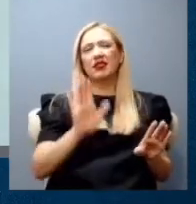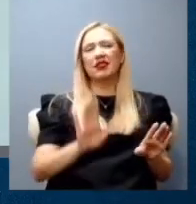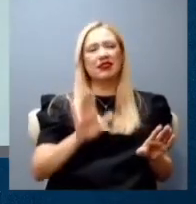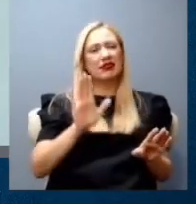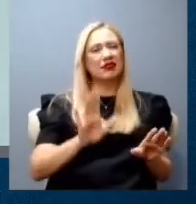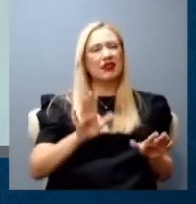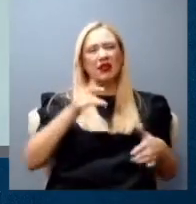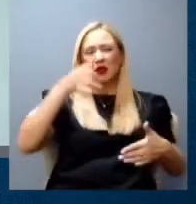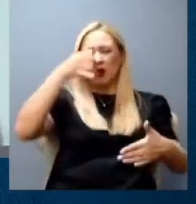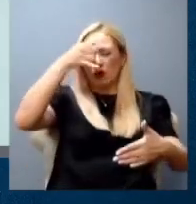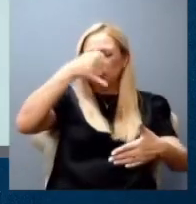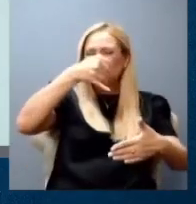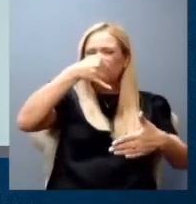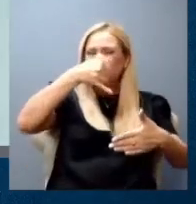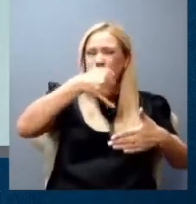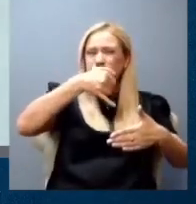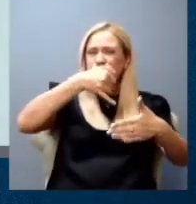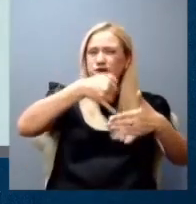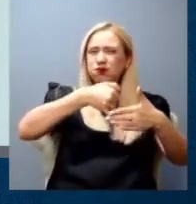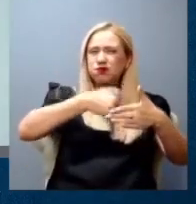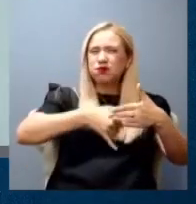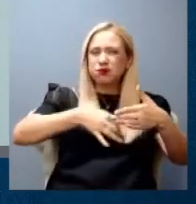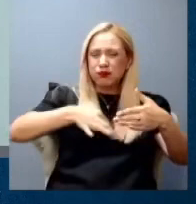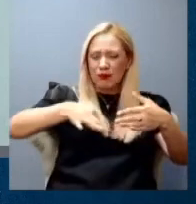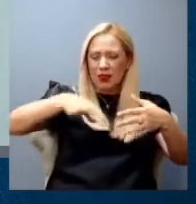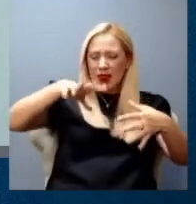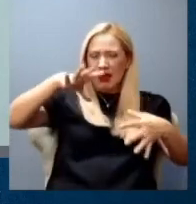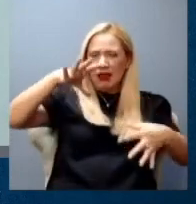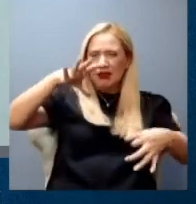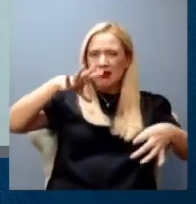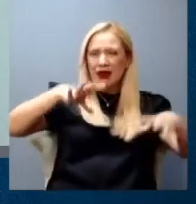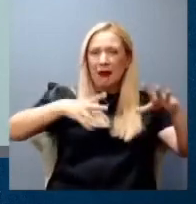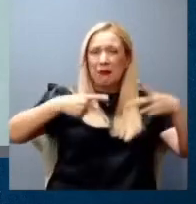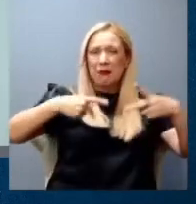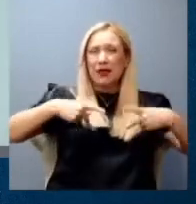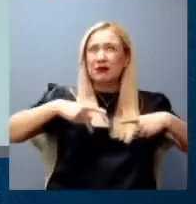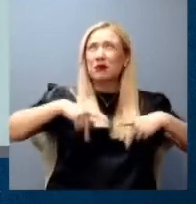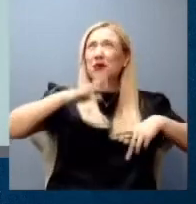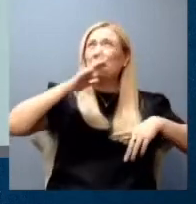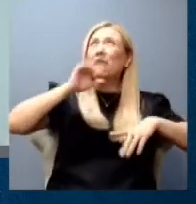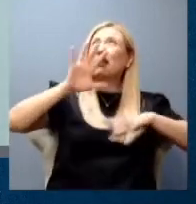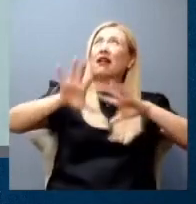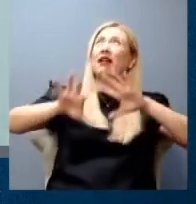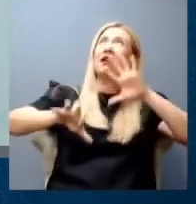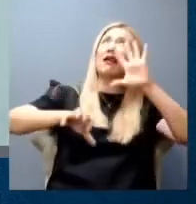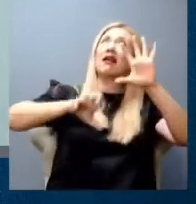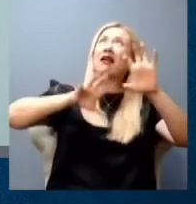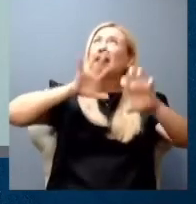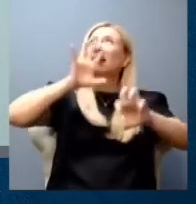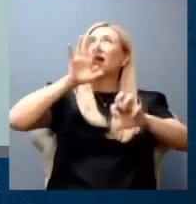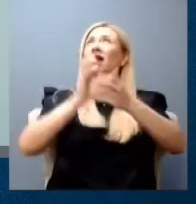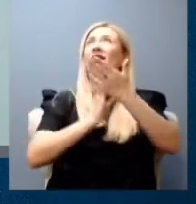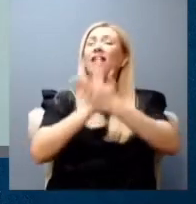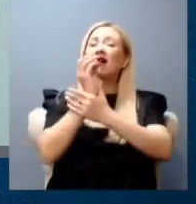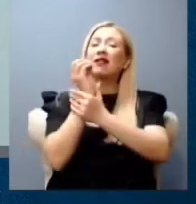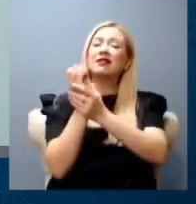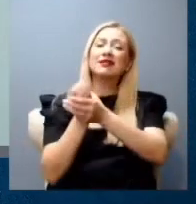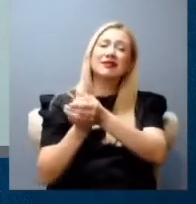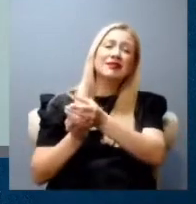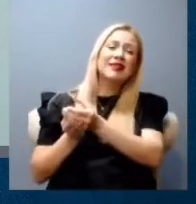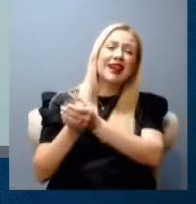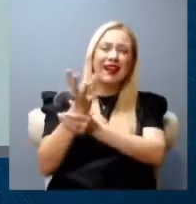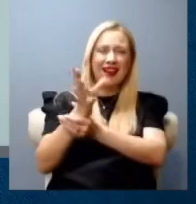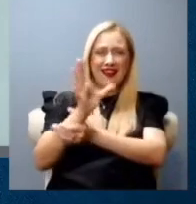donde la sociedad no puede caminar hacia otro tipo de estadio. Por eso la justicia transicional podría ser vista como